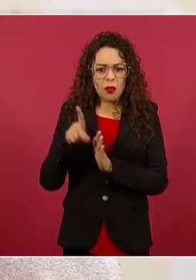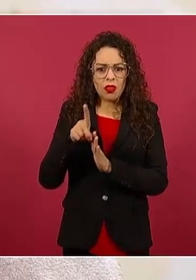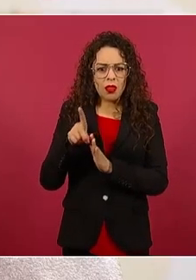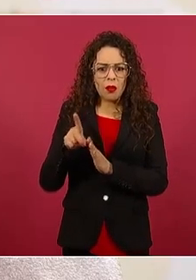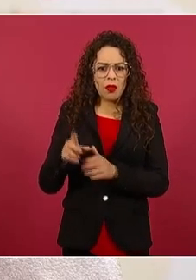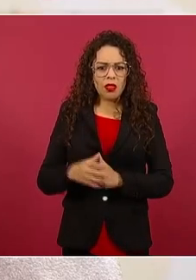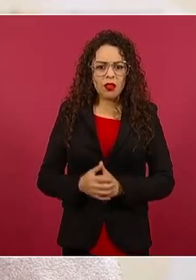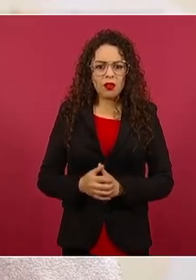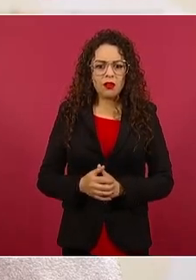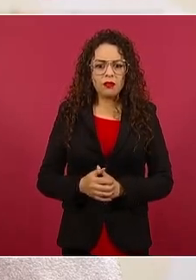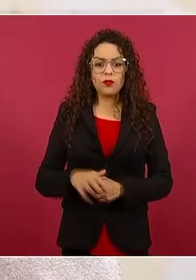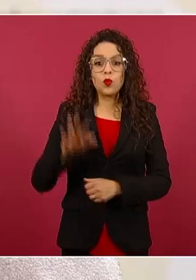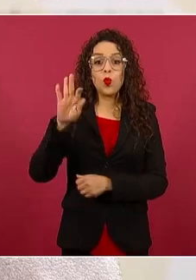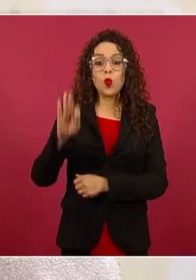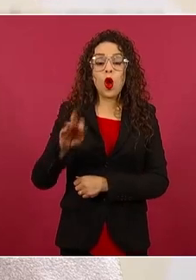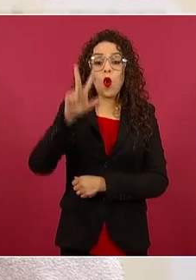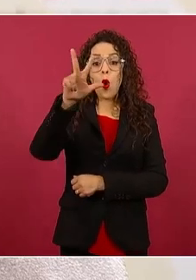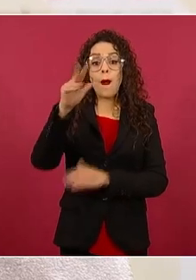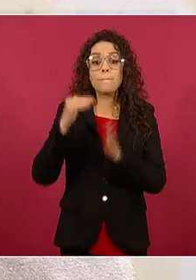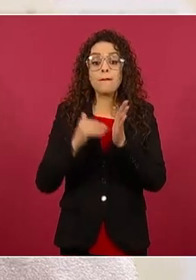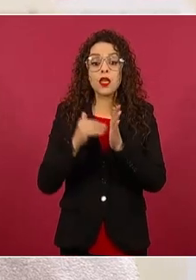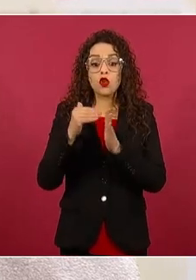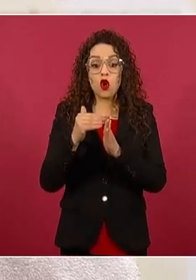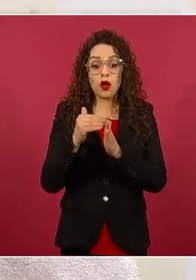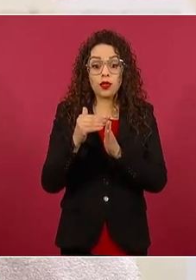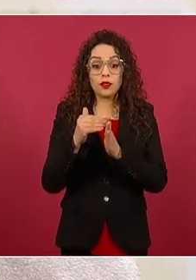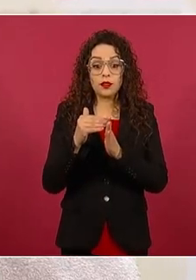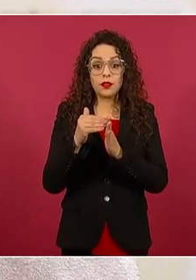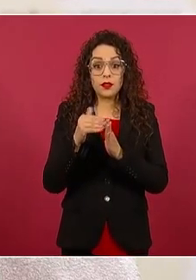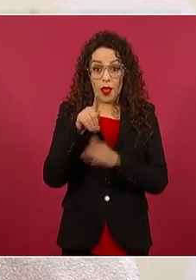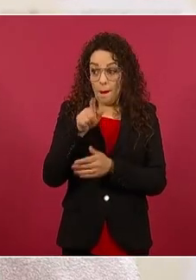48 millones. 48 millones es lo que pagó.